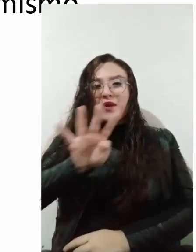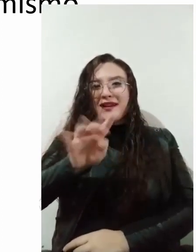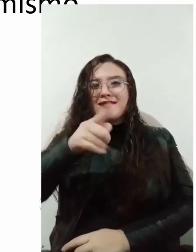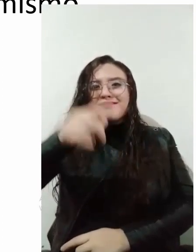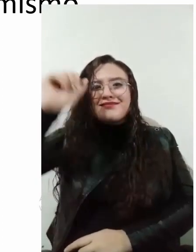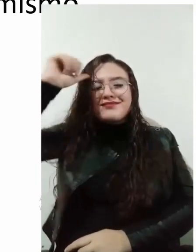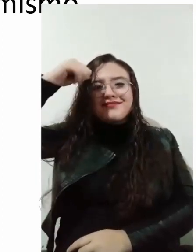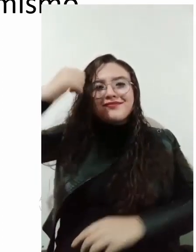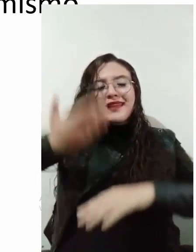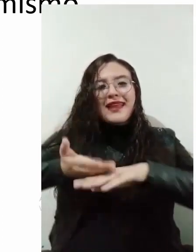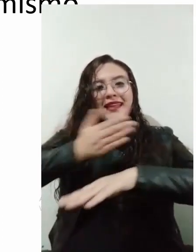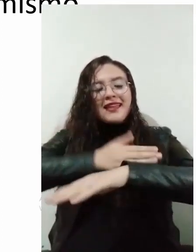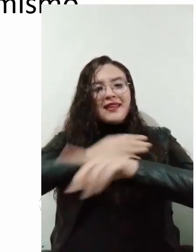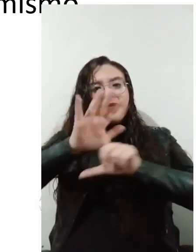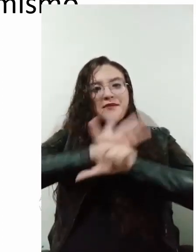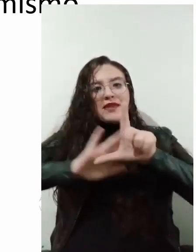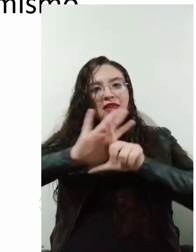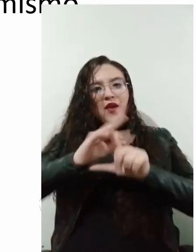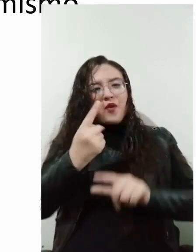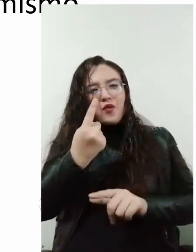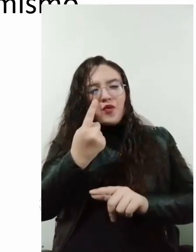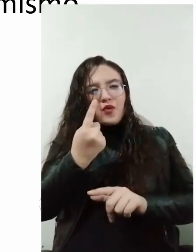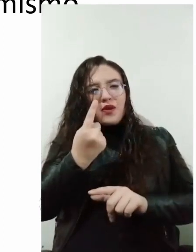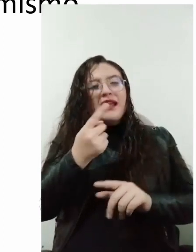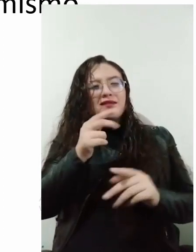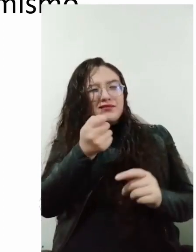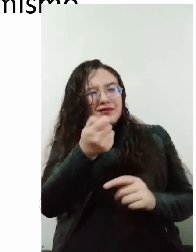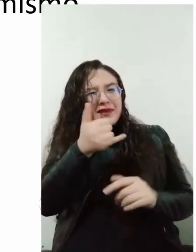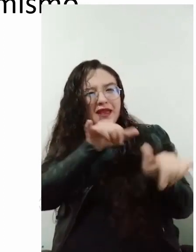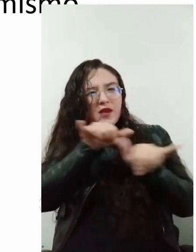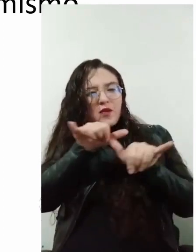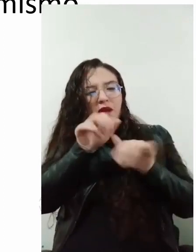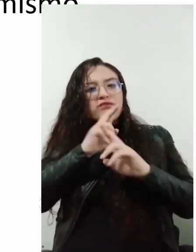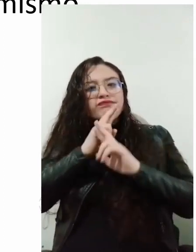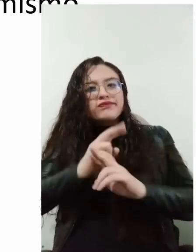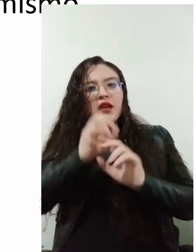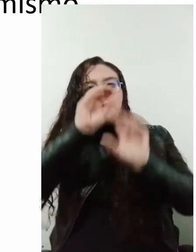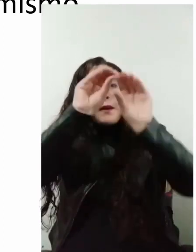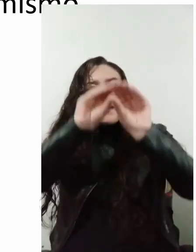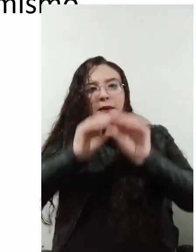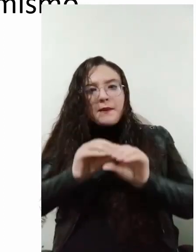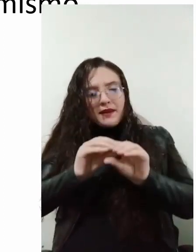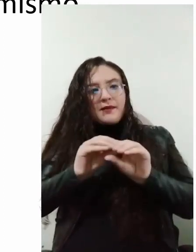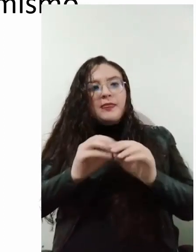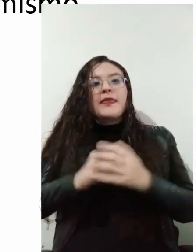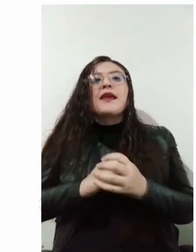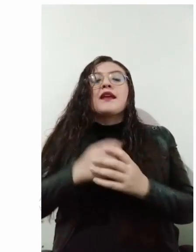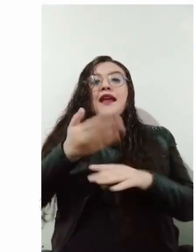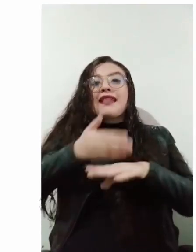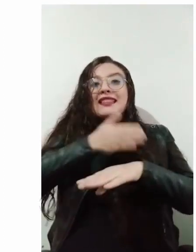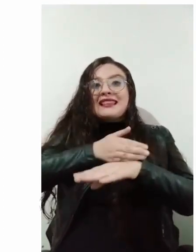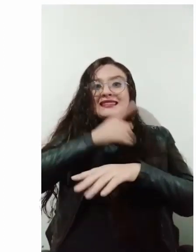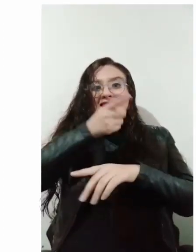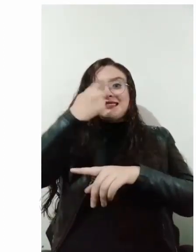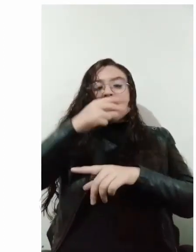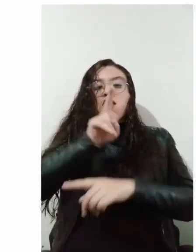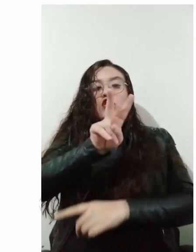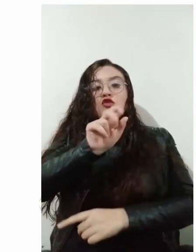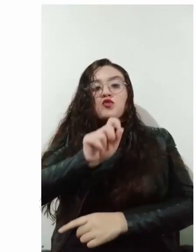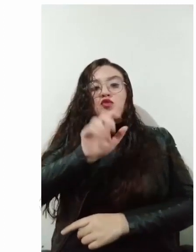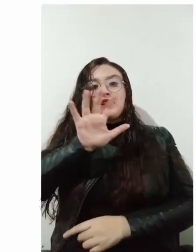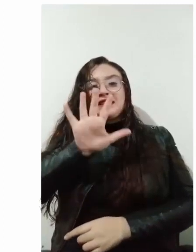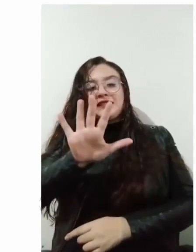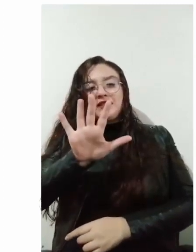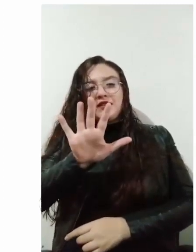nos da 2.44. Si recordamos del video número 1, es una relación muy similar. En el video 1